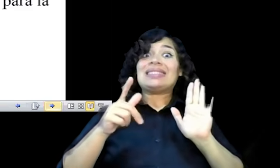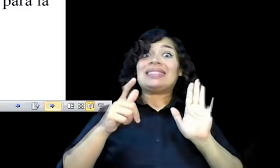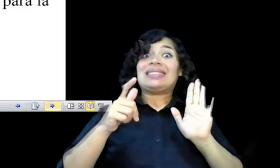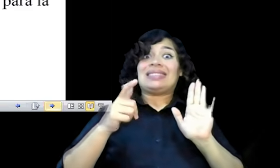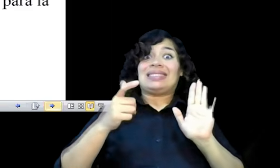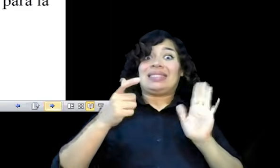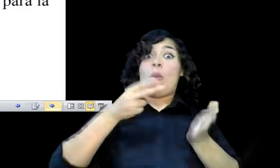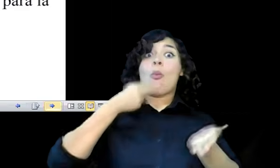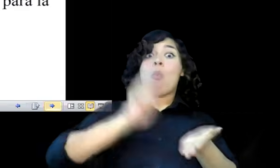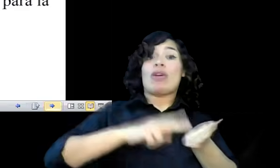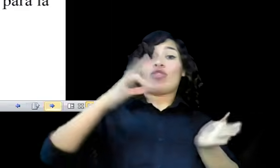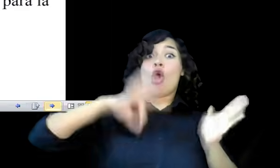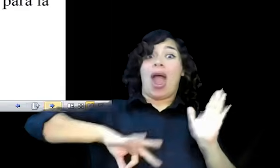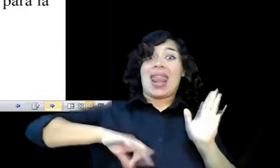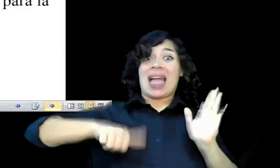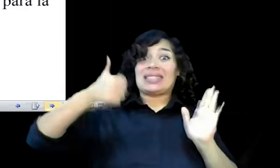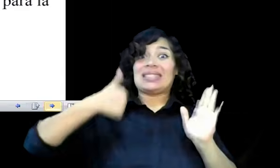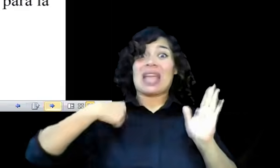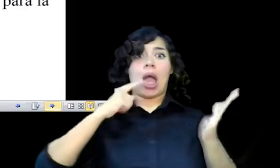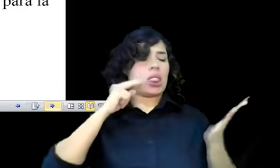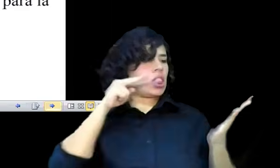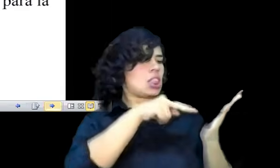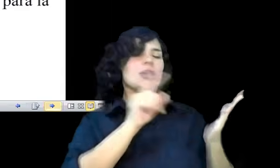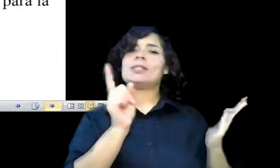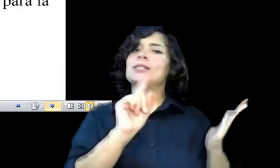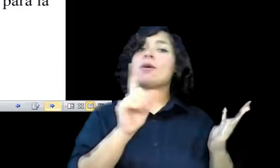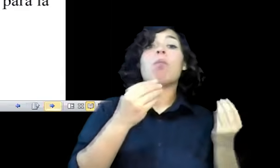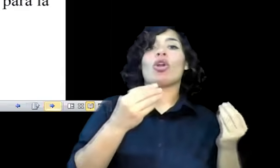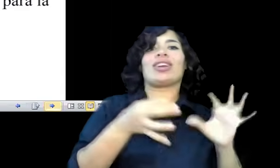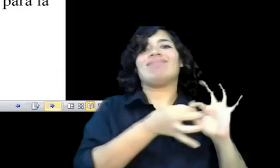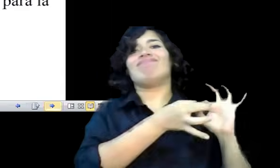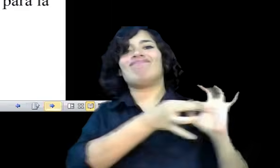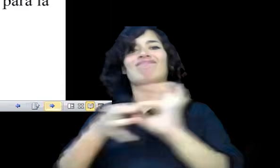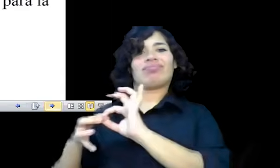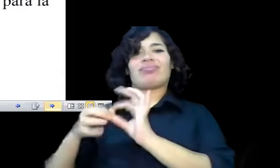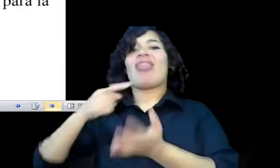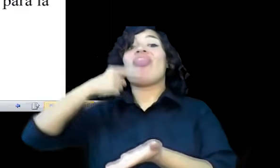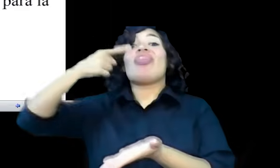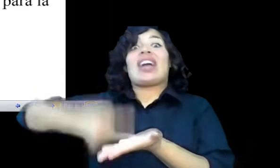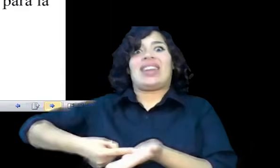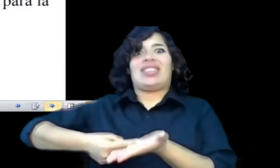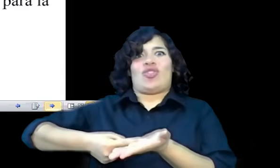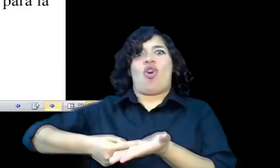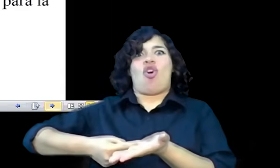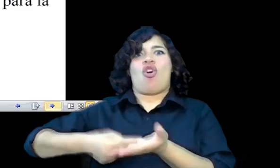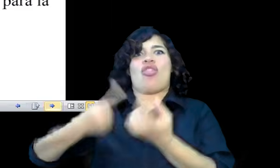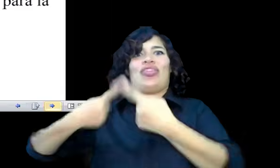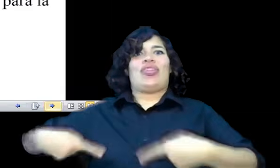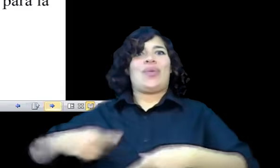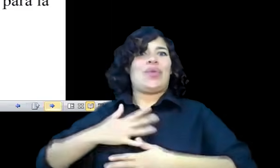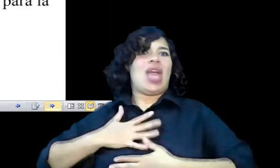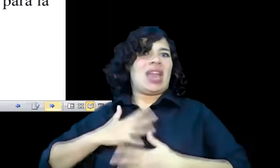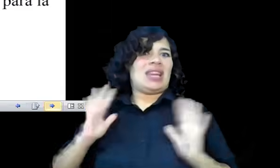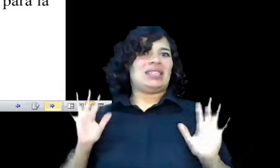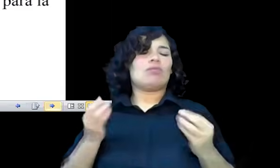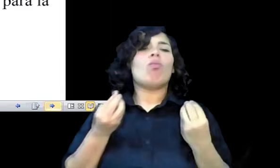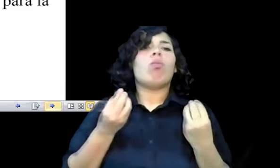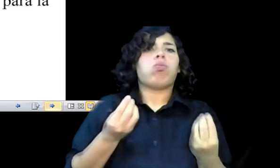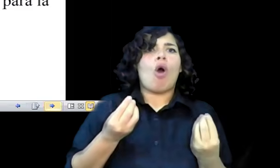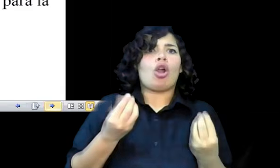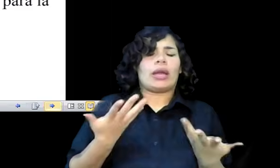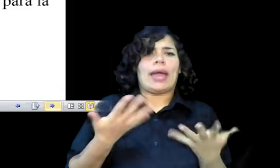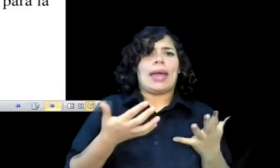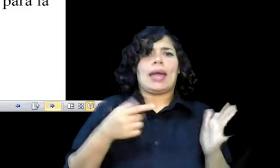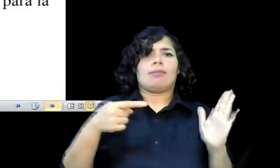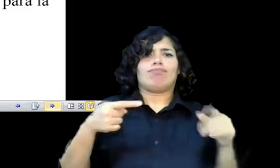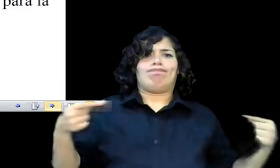Porque ahí no puedo usar la supletoriedad del 31 del decreto de bienes. ¿Por qué no la puedo usar? Y no la puedo usar